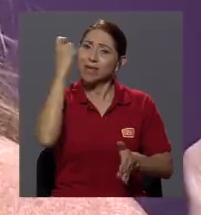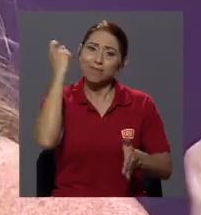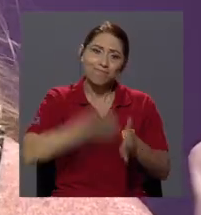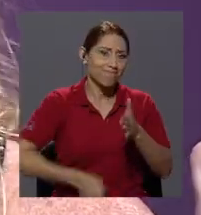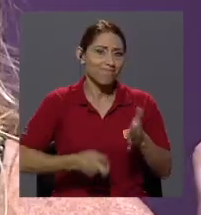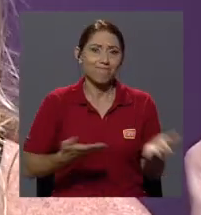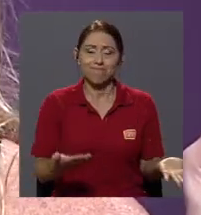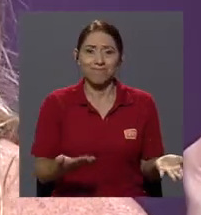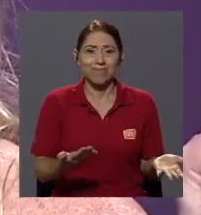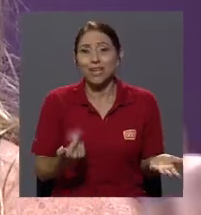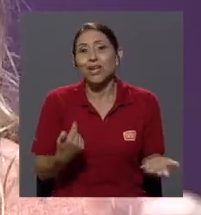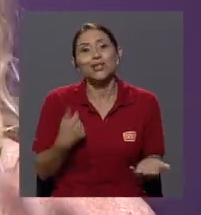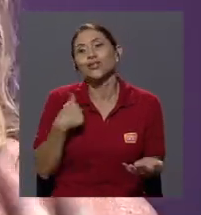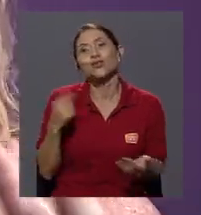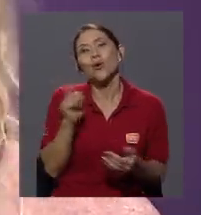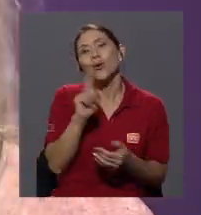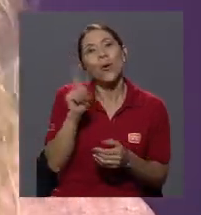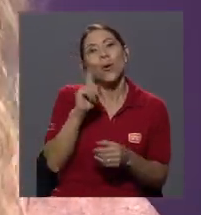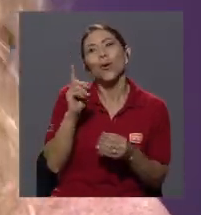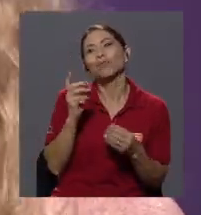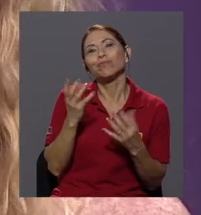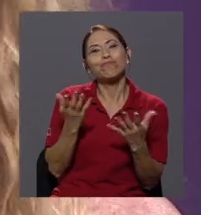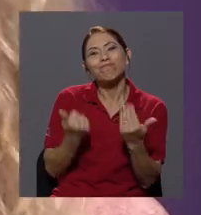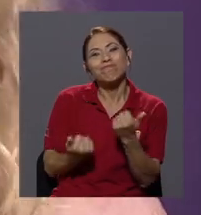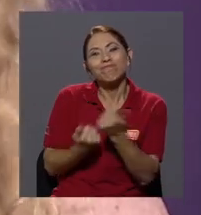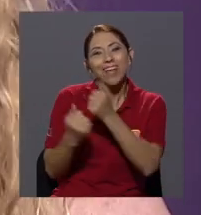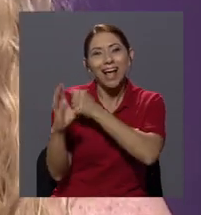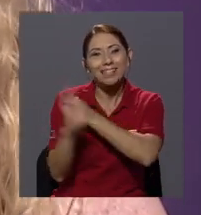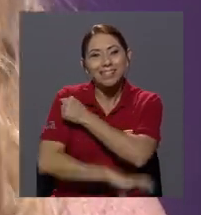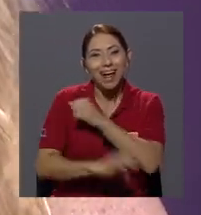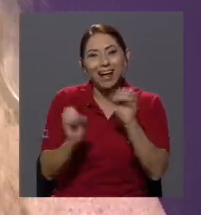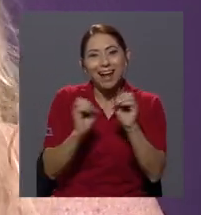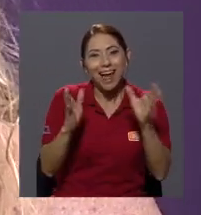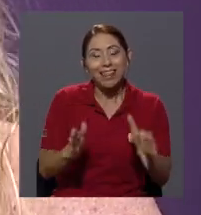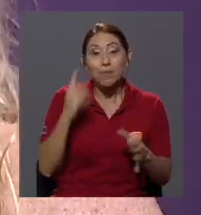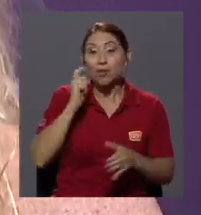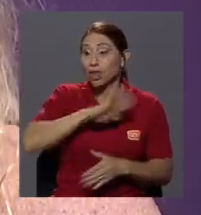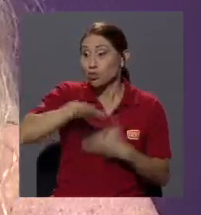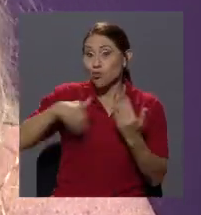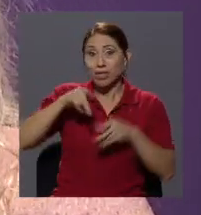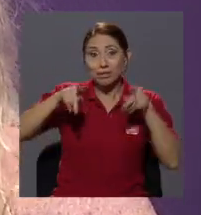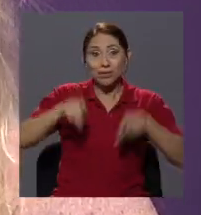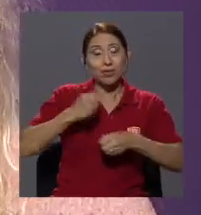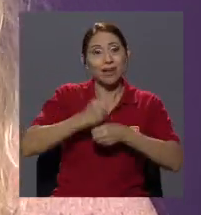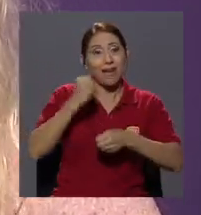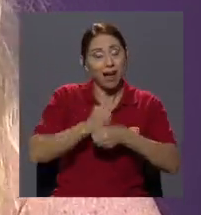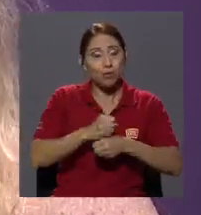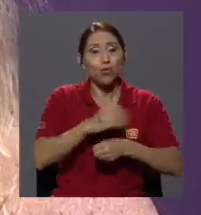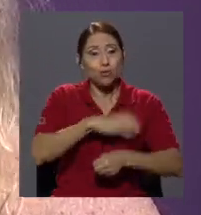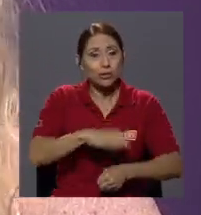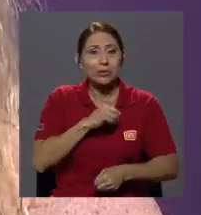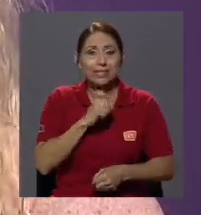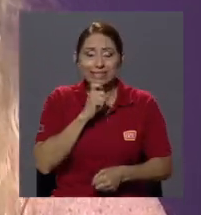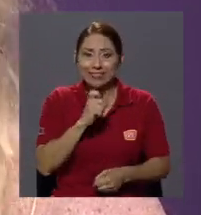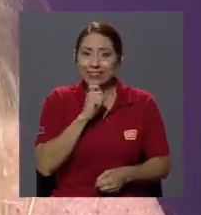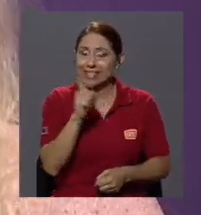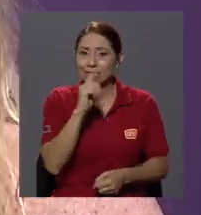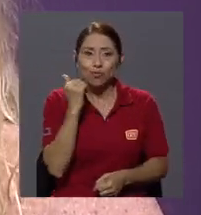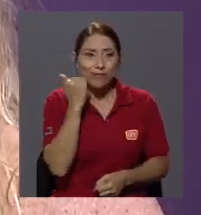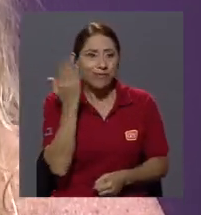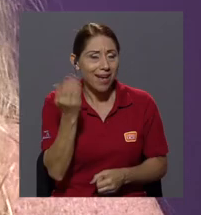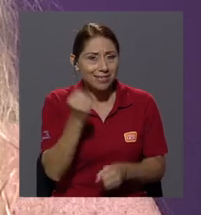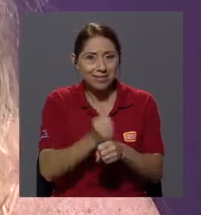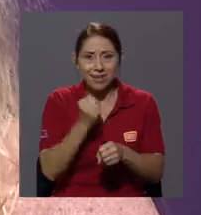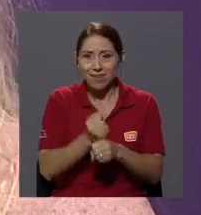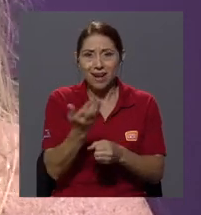verdad yo no sé yo no estoy muy de castigar a nadie porque estamos todos trabajando bajo condiciones muy muy difíciles y no es fácil